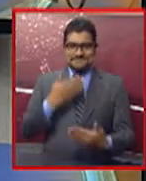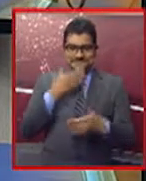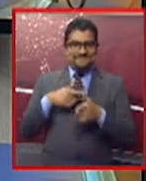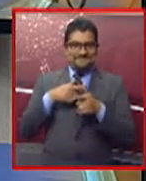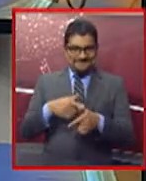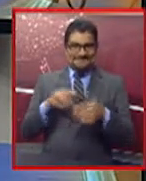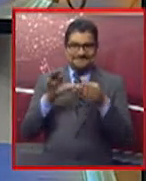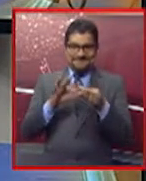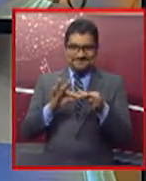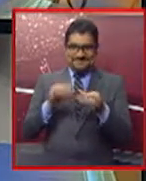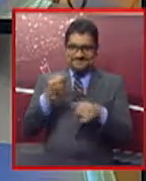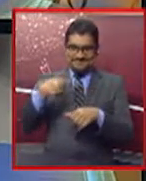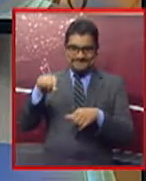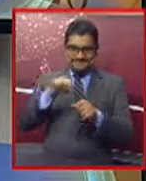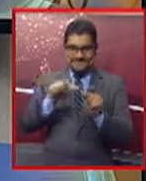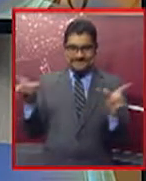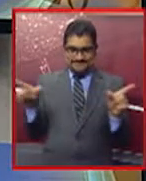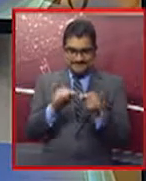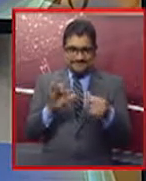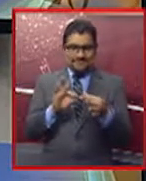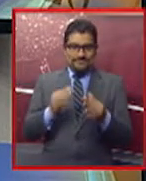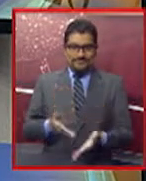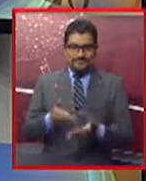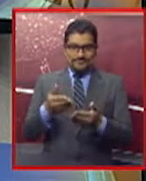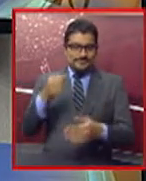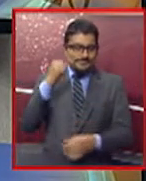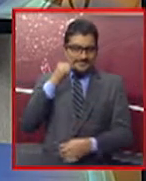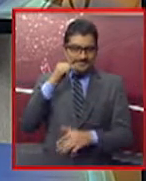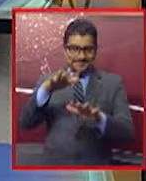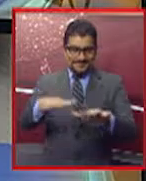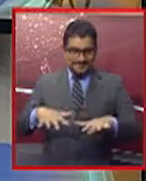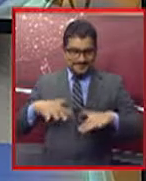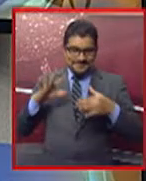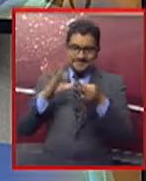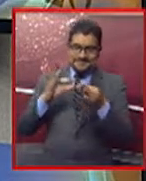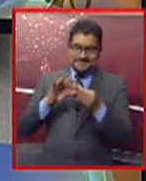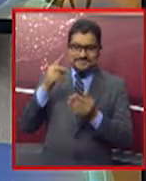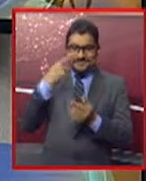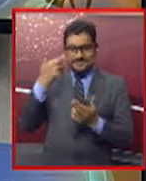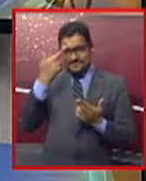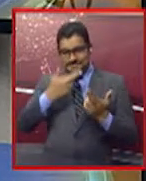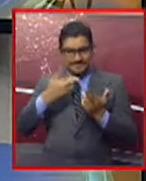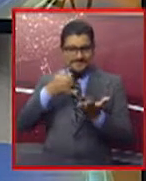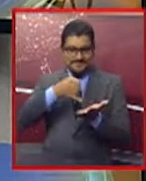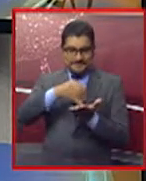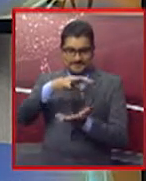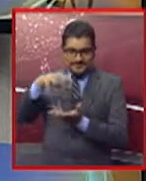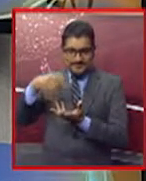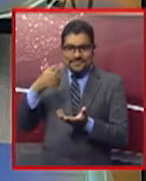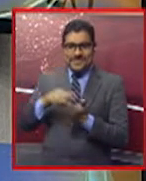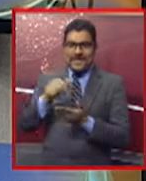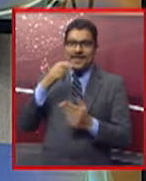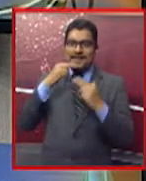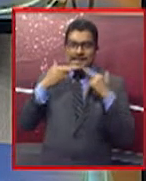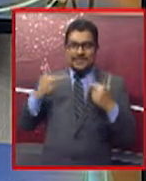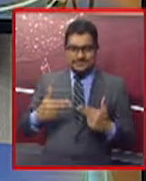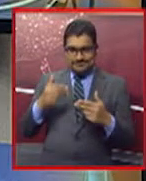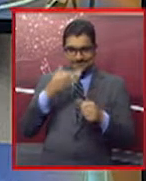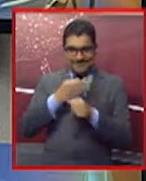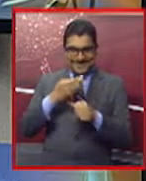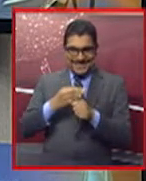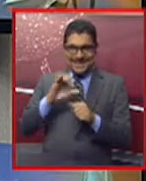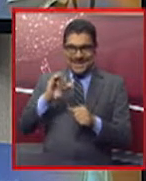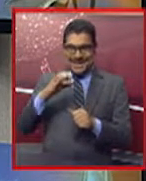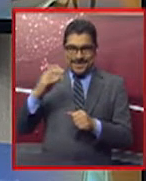continuamos con este su resumen semanal. En el Senado de la República, al comenzar el análisis del paquete fiscal, el presidente de la Comisión de Hacienda y Crédito Público de la